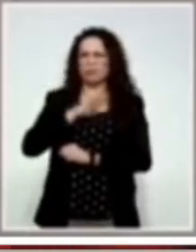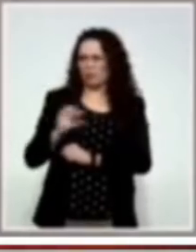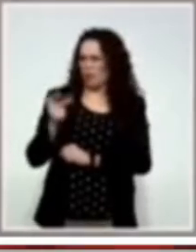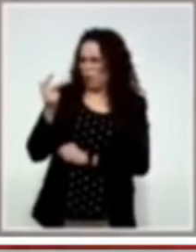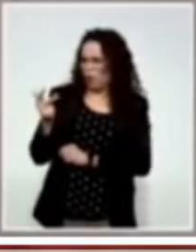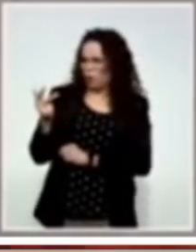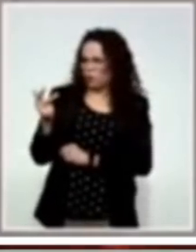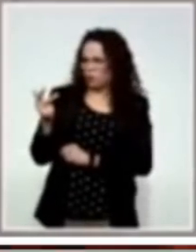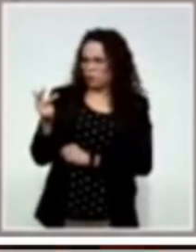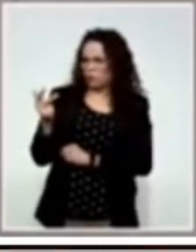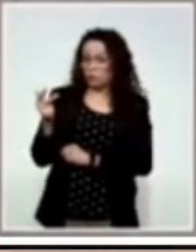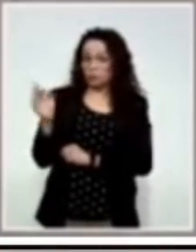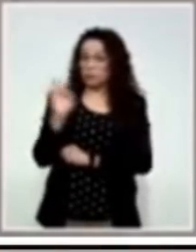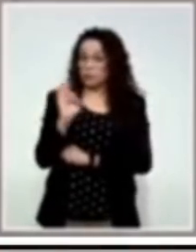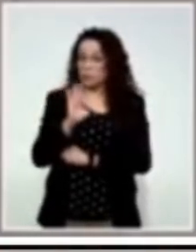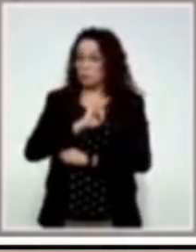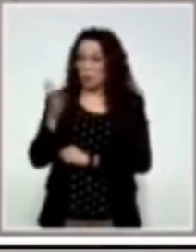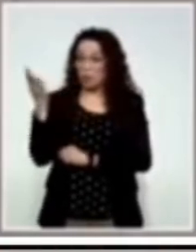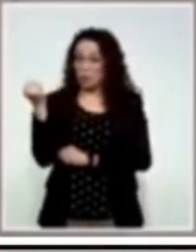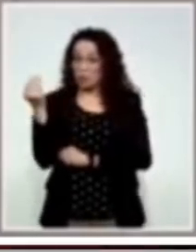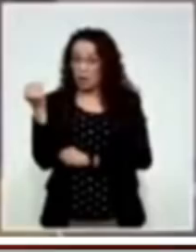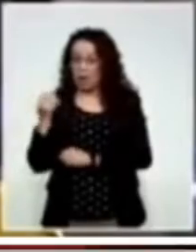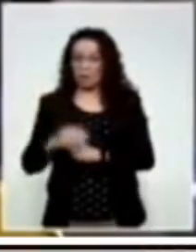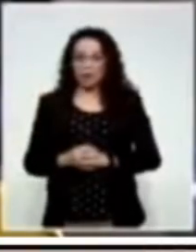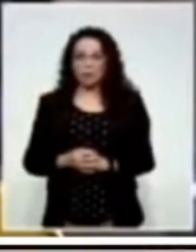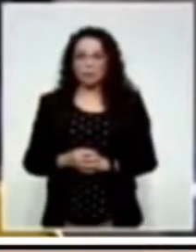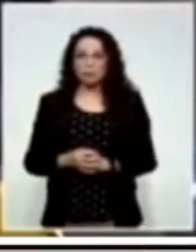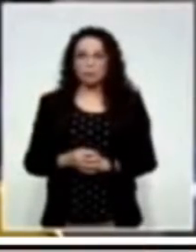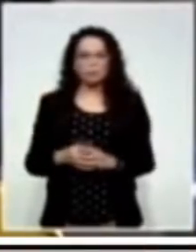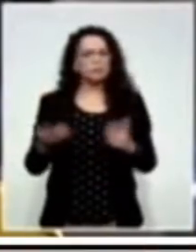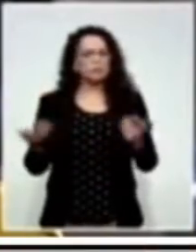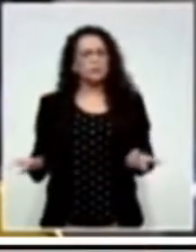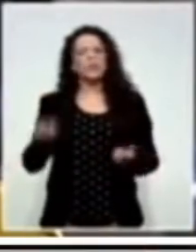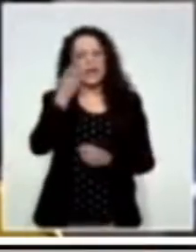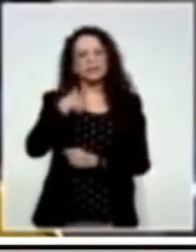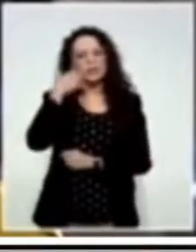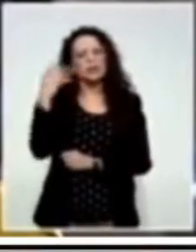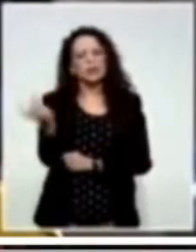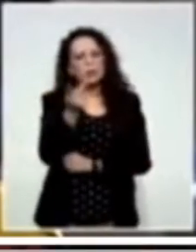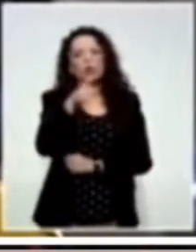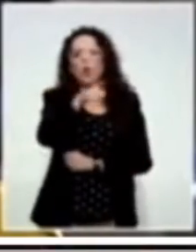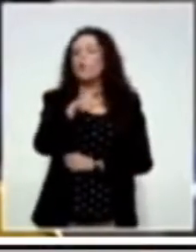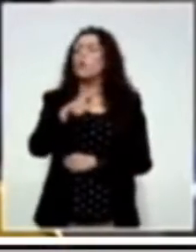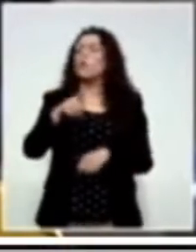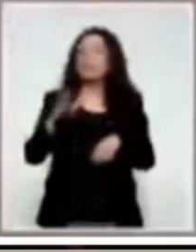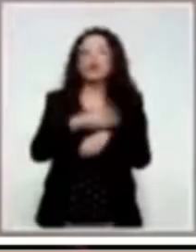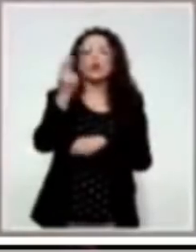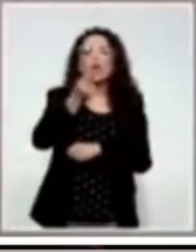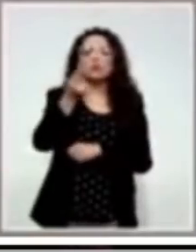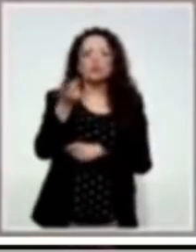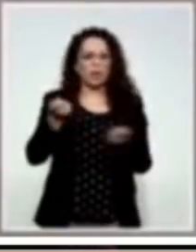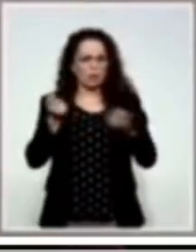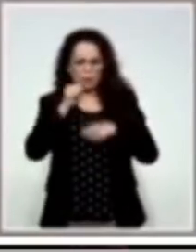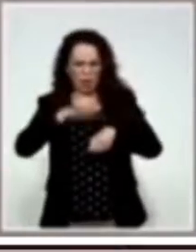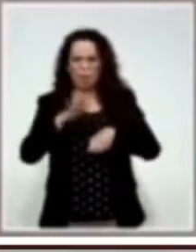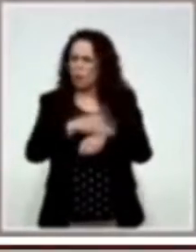descuidamos, puede haber hasta 9. Mi pregunta es esa, ¿sí? ¿Por qué hacer esa aclaración si usted solo era el moderador? Porque es mi responsabilidad.